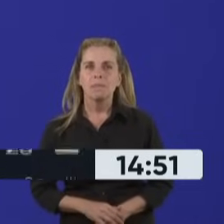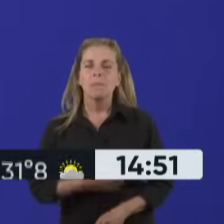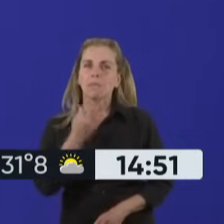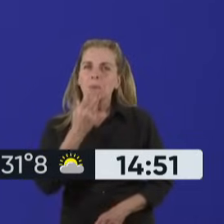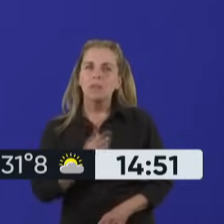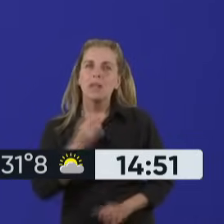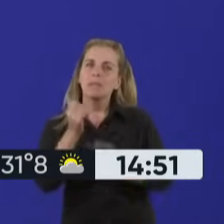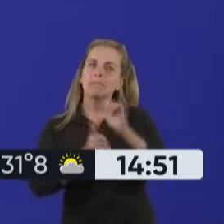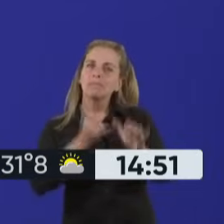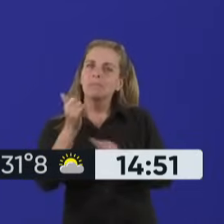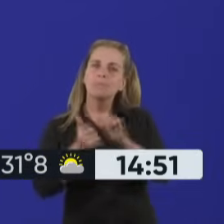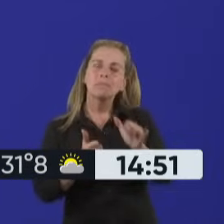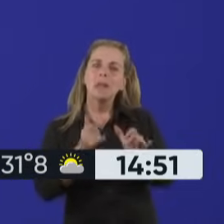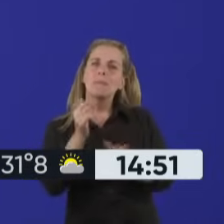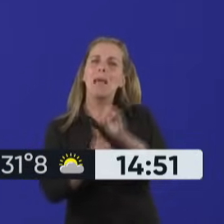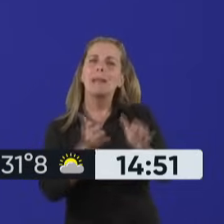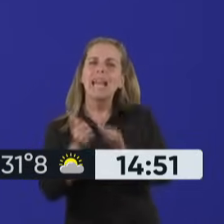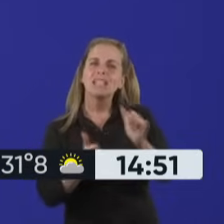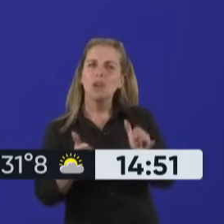algunos lineamientos por qué nosotros